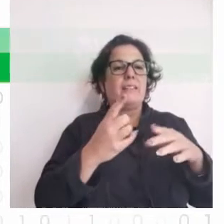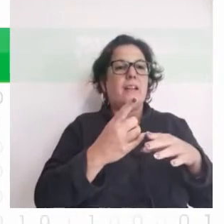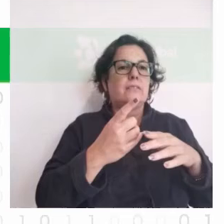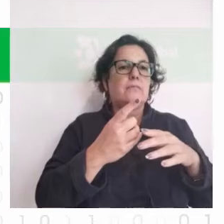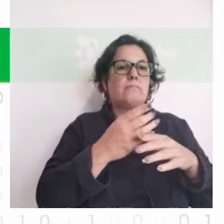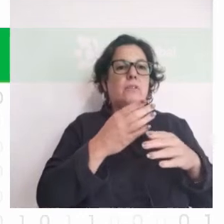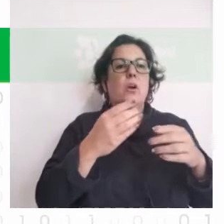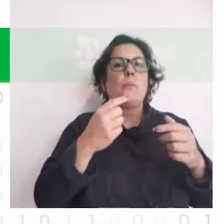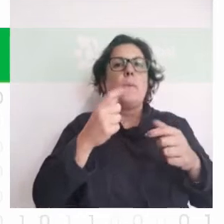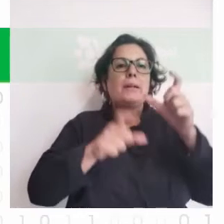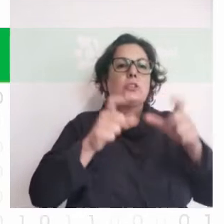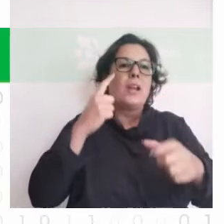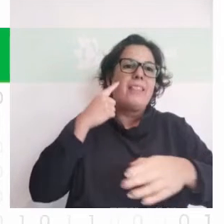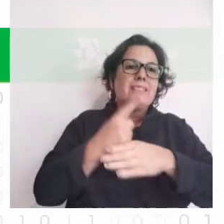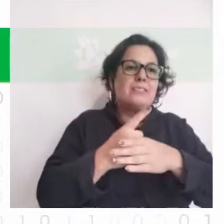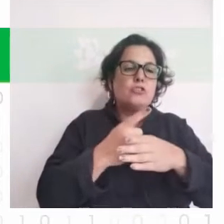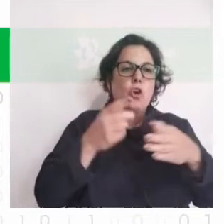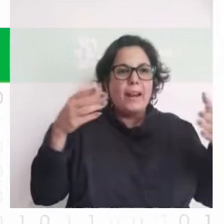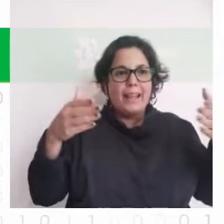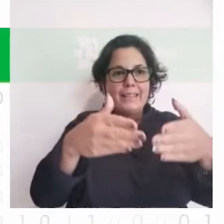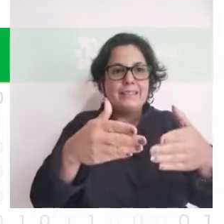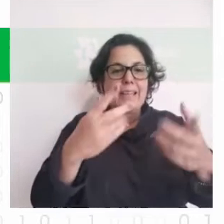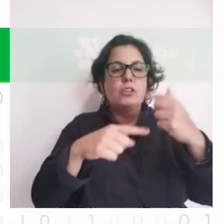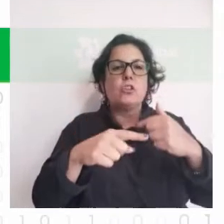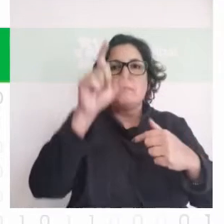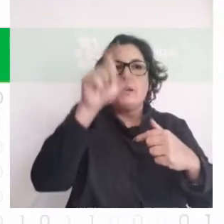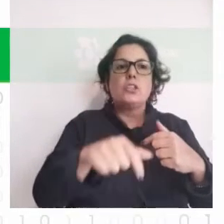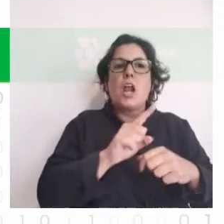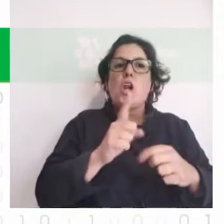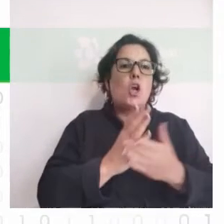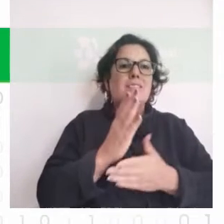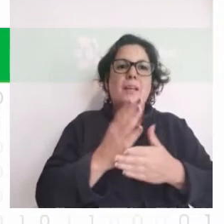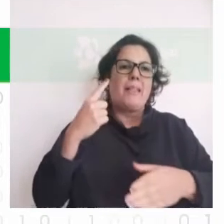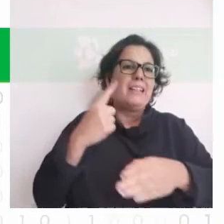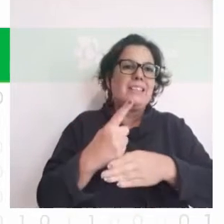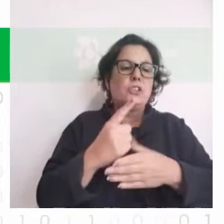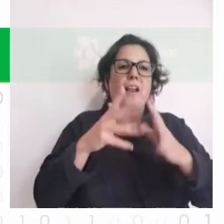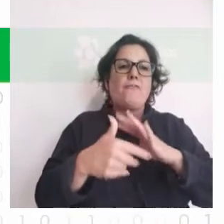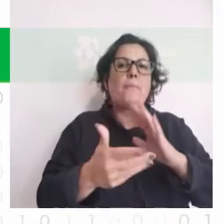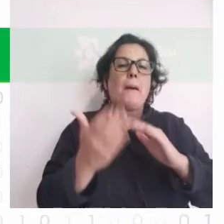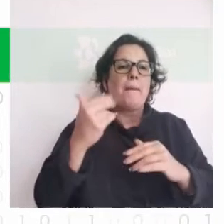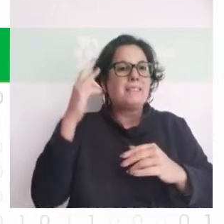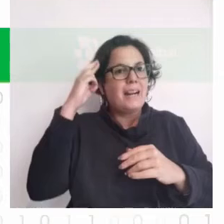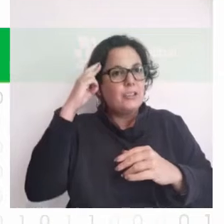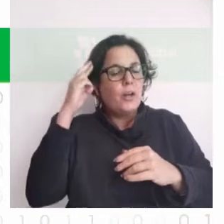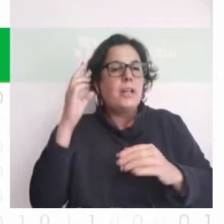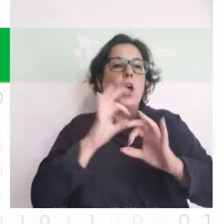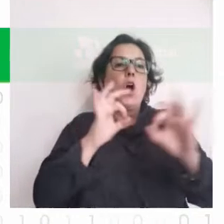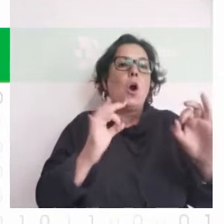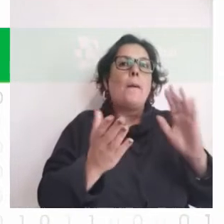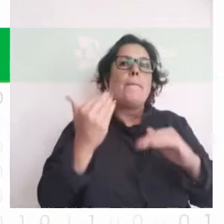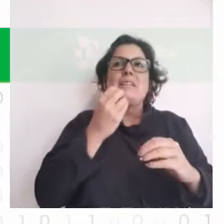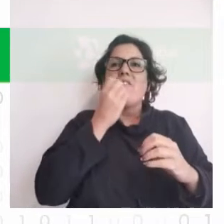toman decisiones y asumen que las personas no siempre toman decisiones de la forma más racional o que más los